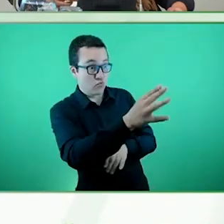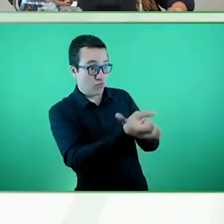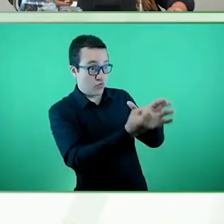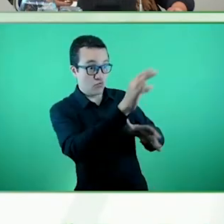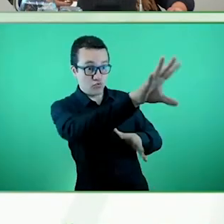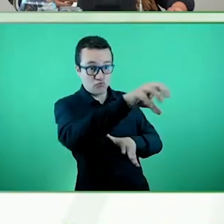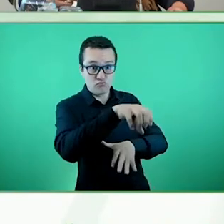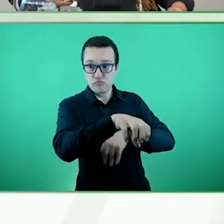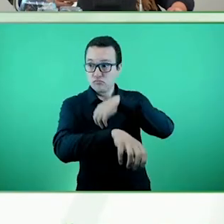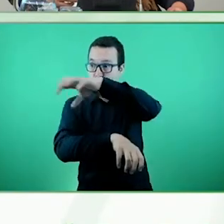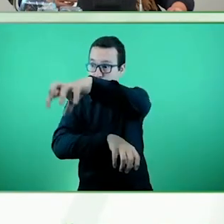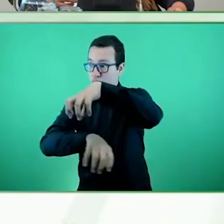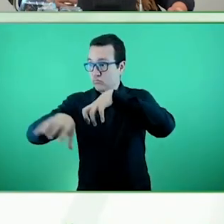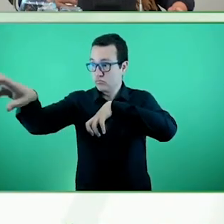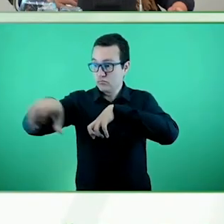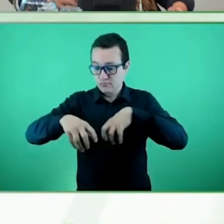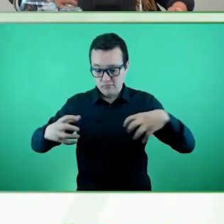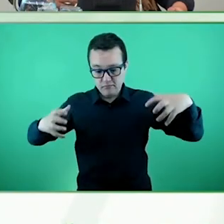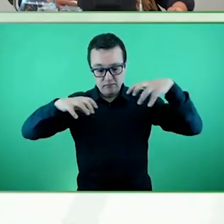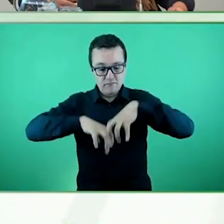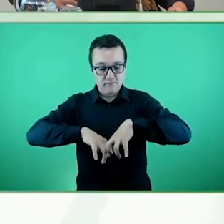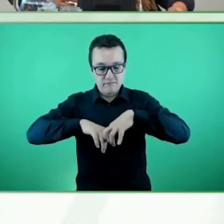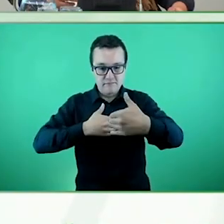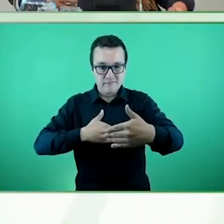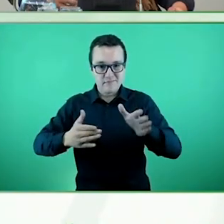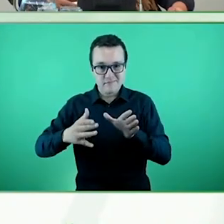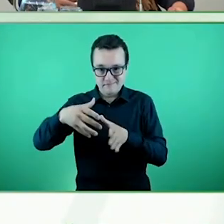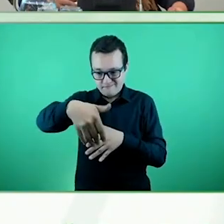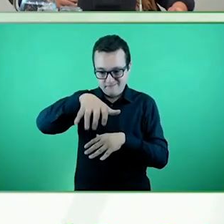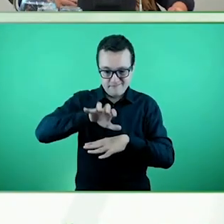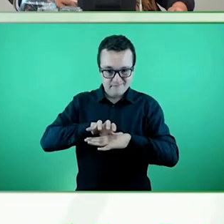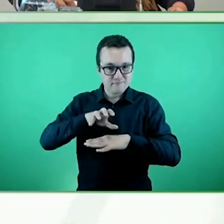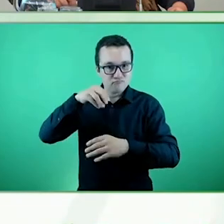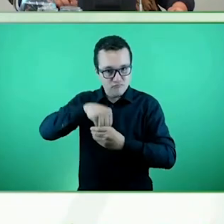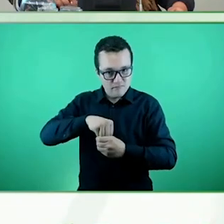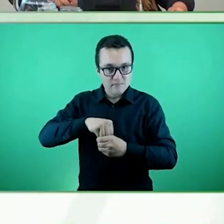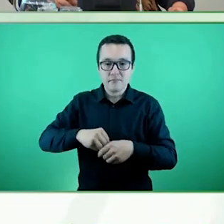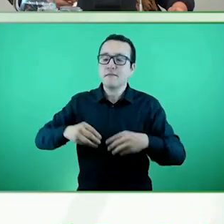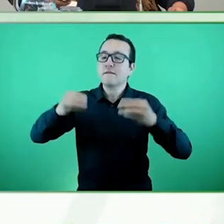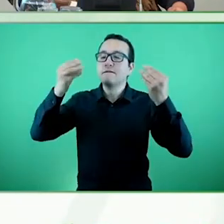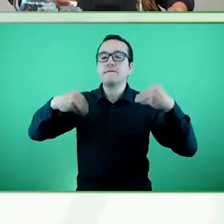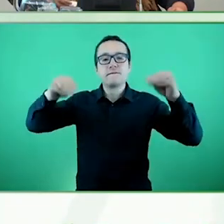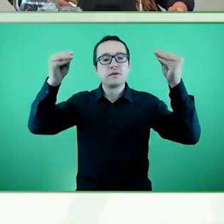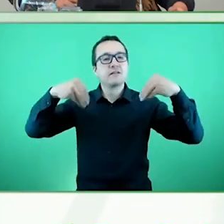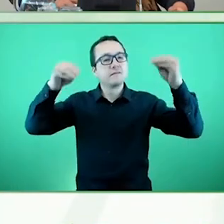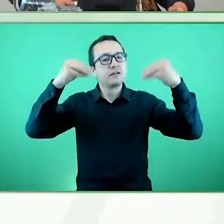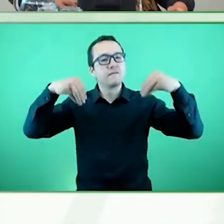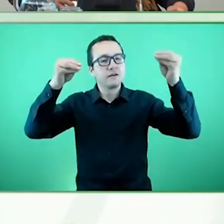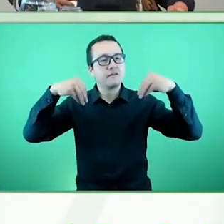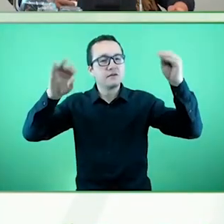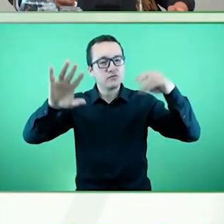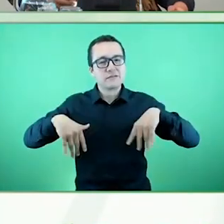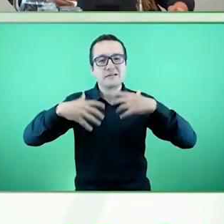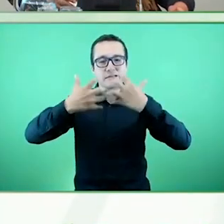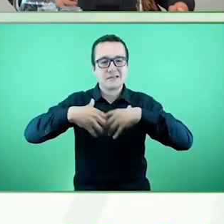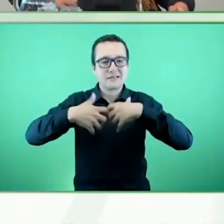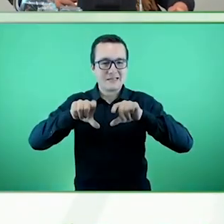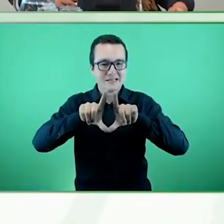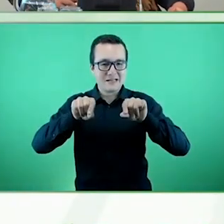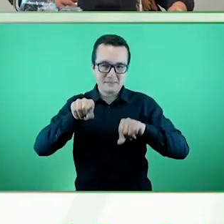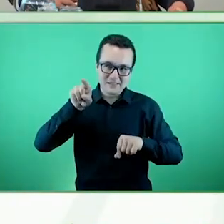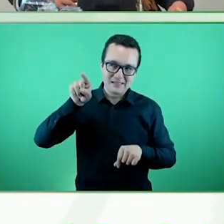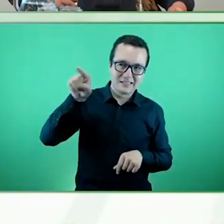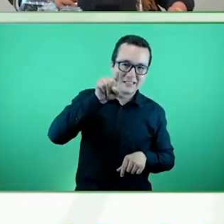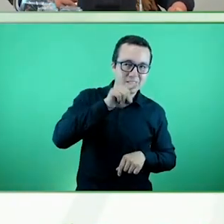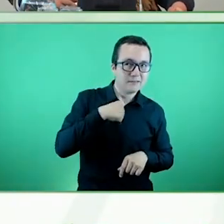tiene un objetivo más que nada de ventas corporativas, que es hacia donde nos proyectamos un poco con